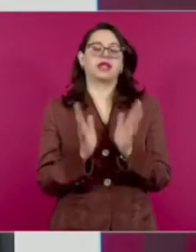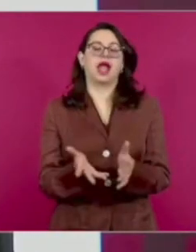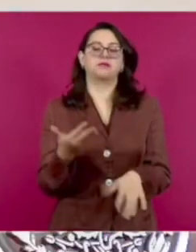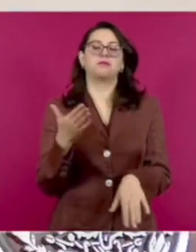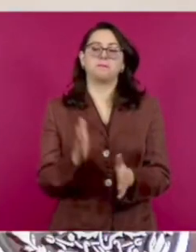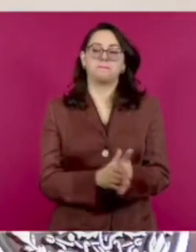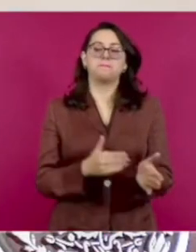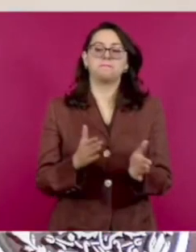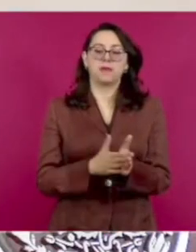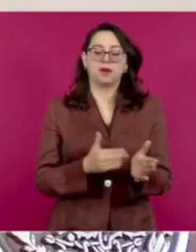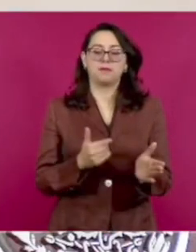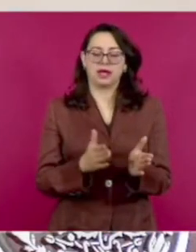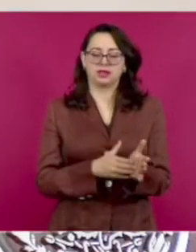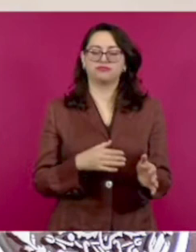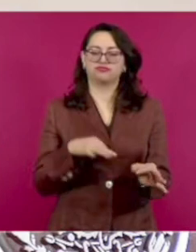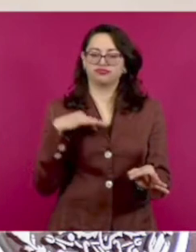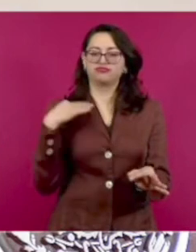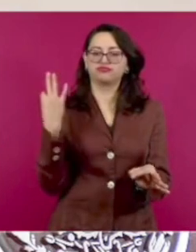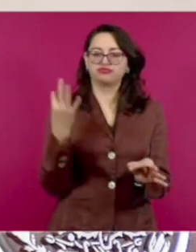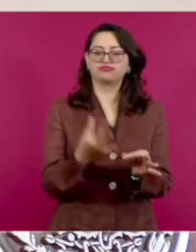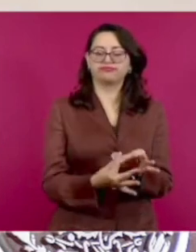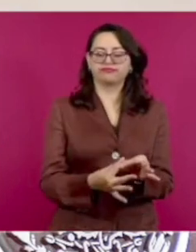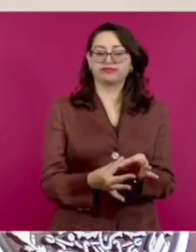la recaudación de más de